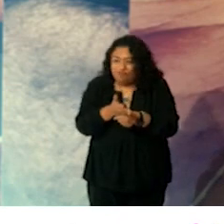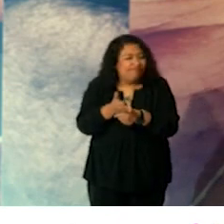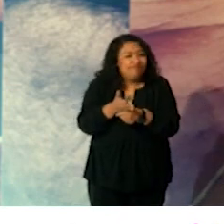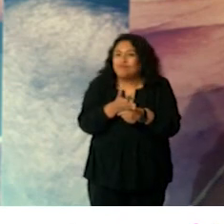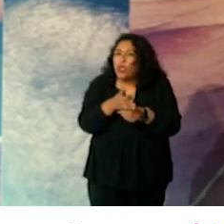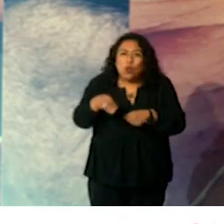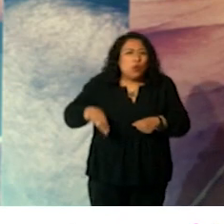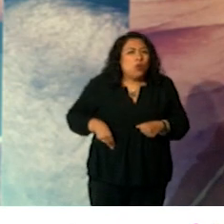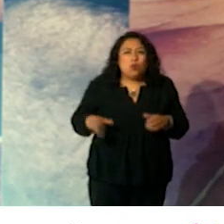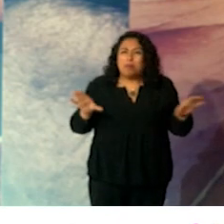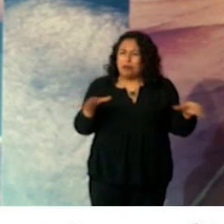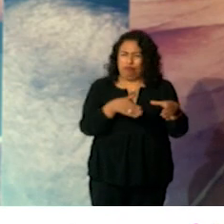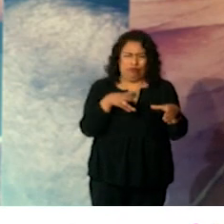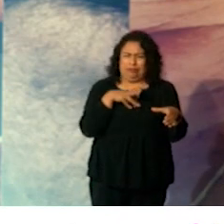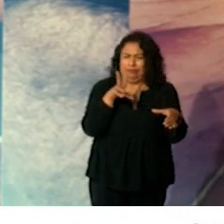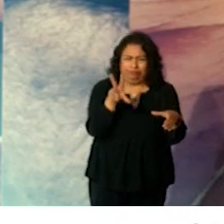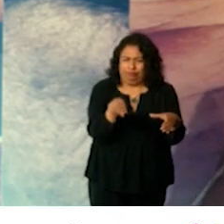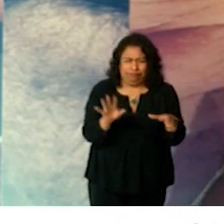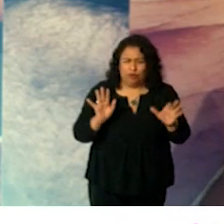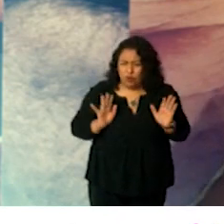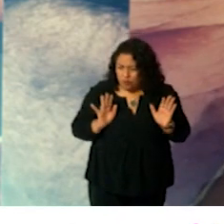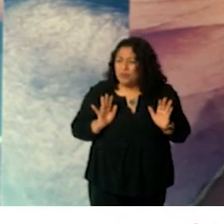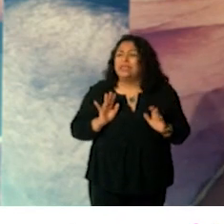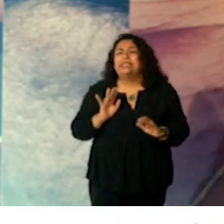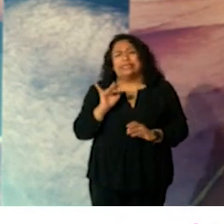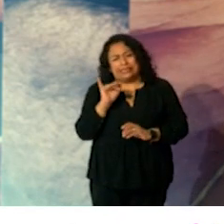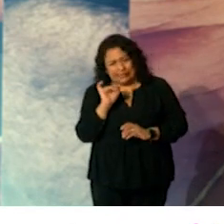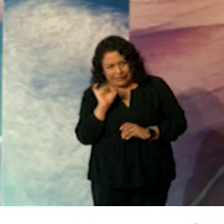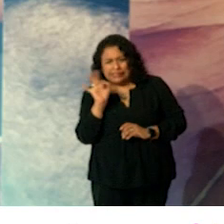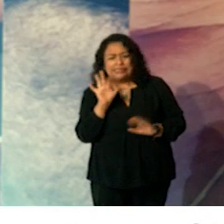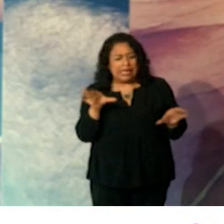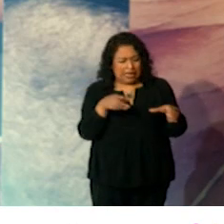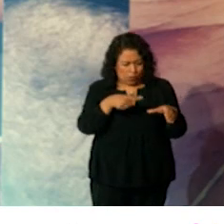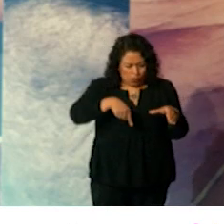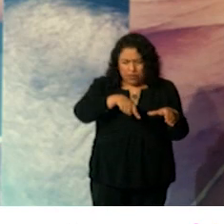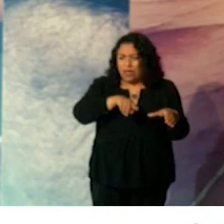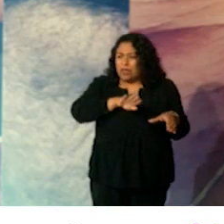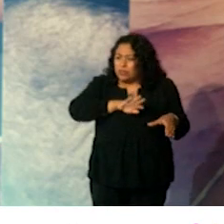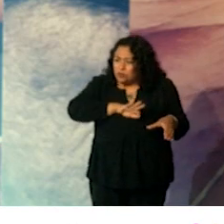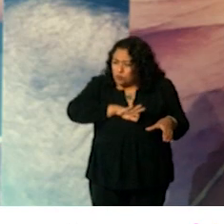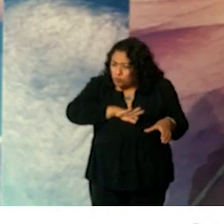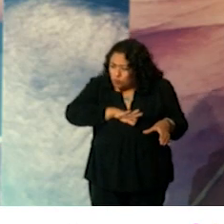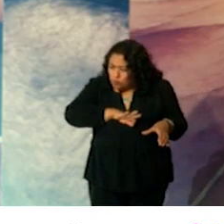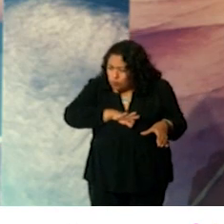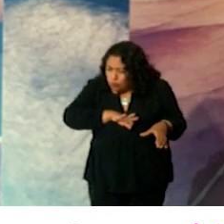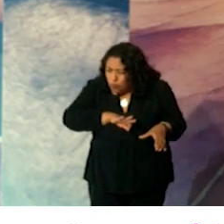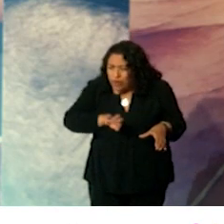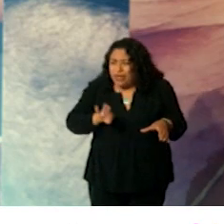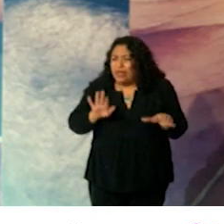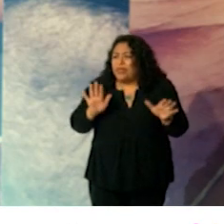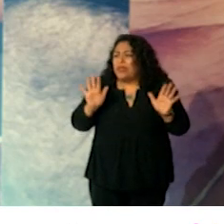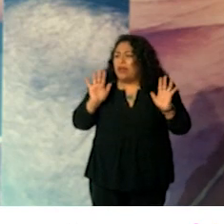es culpa de las comunidades. Sí, es posible que las comunidades pueden hacer con